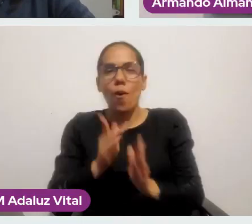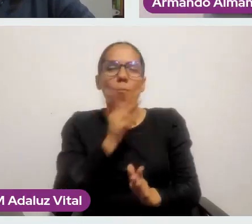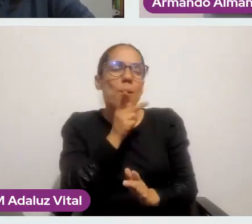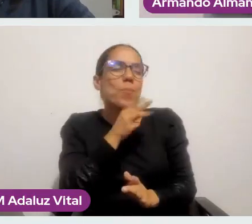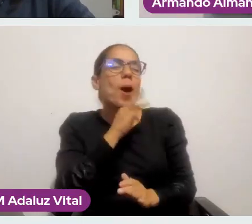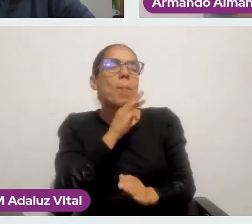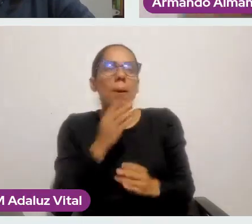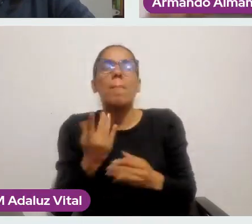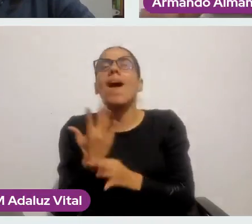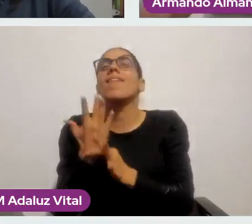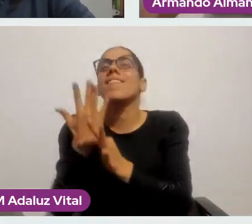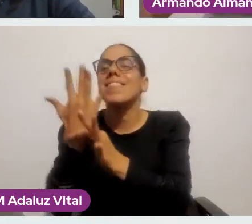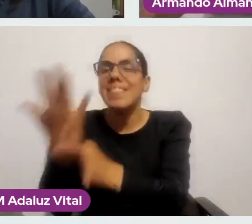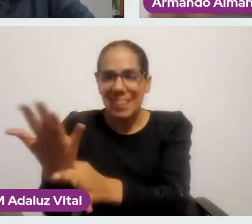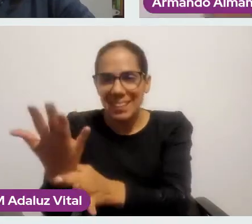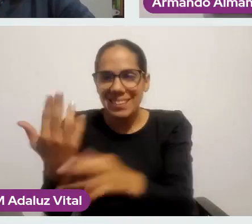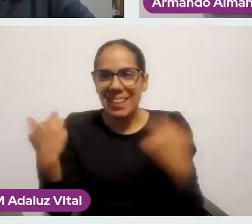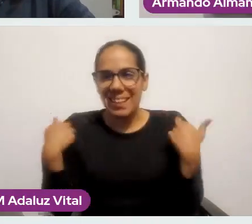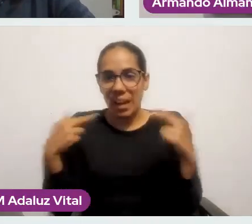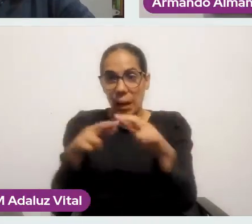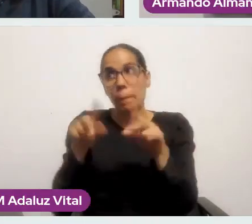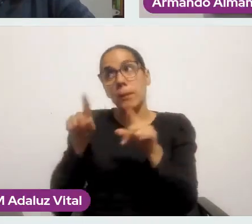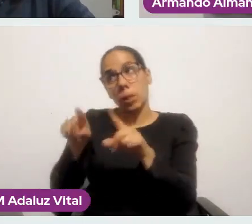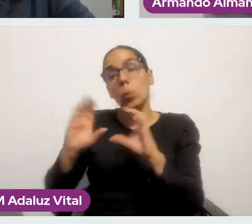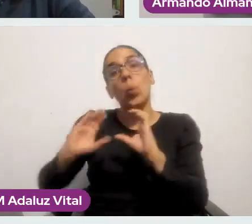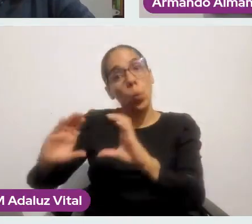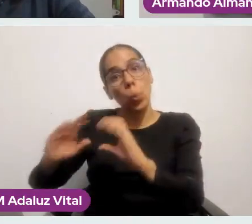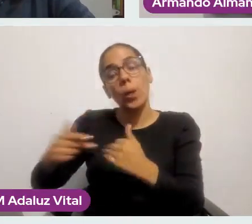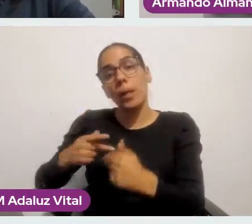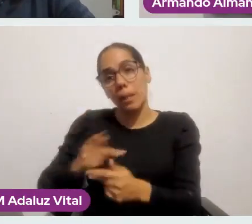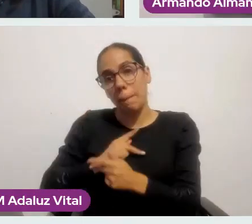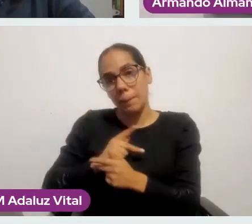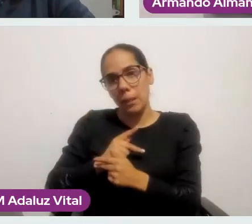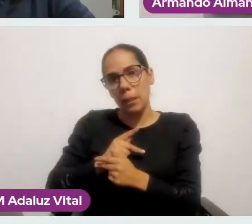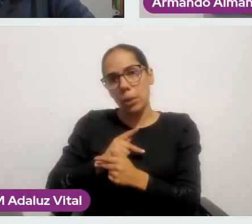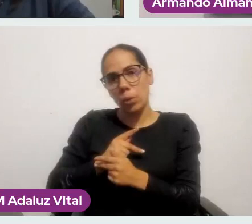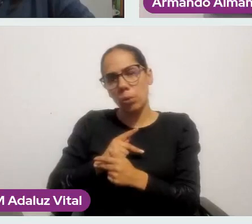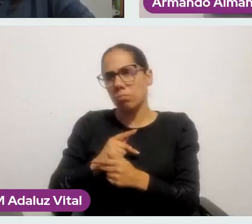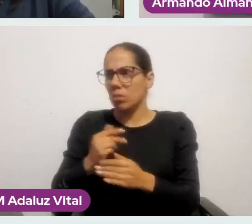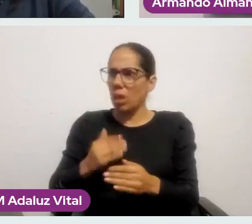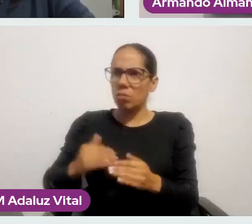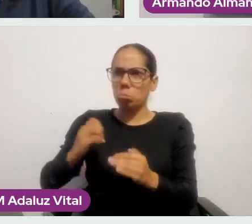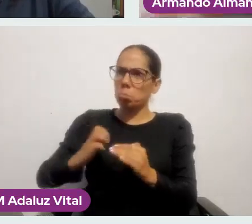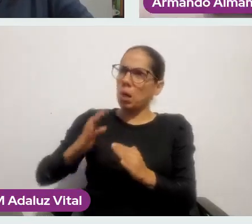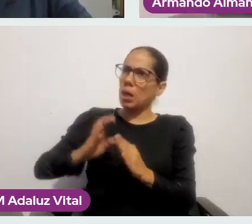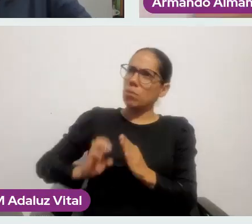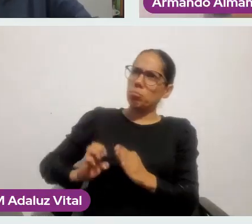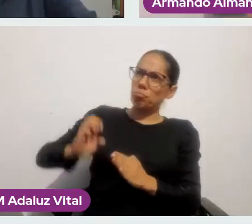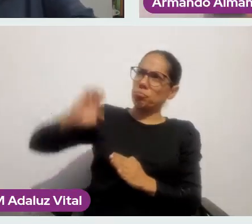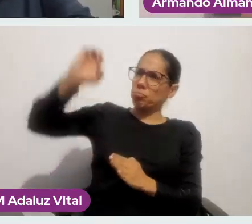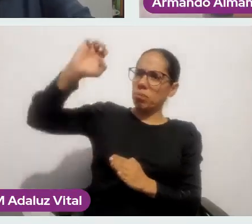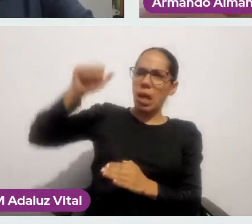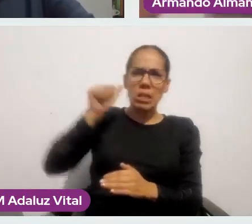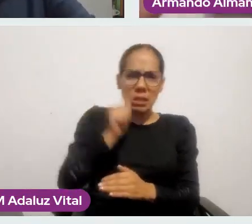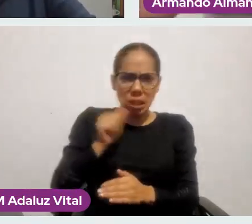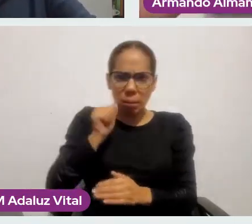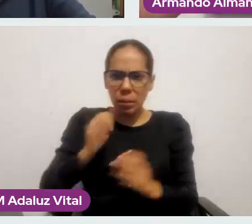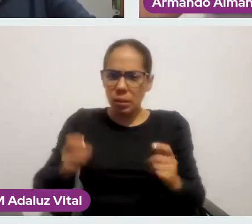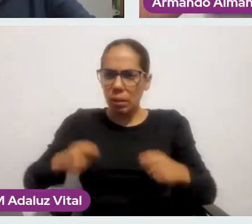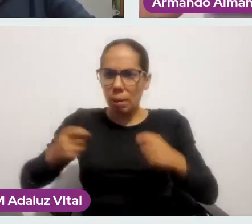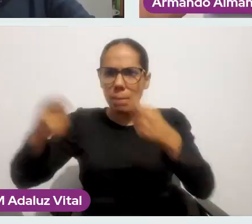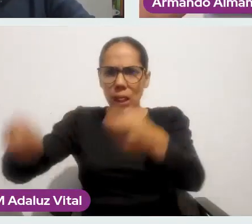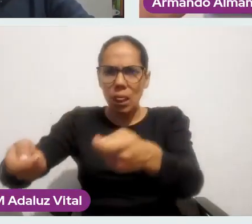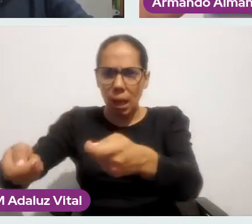Y así, en todo el aspecto de la educación. a tal grado de que para